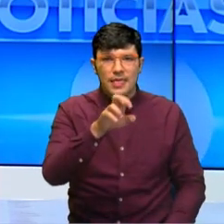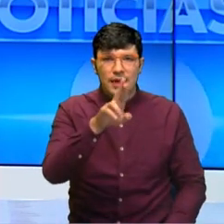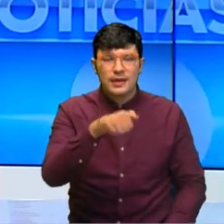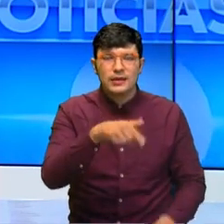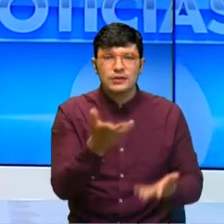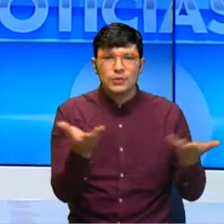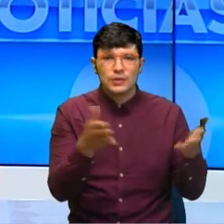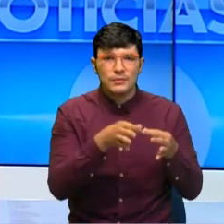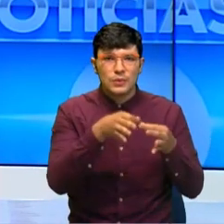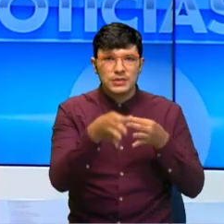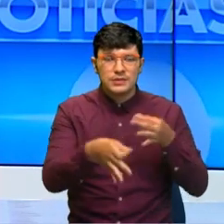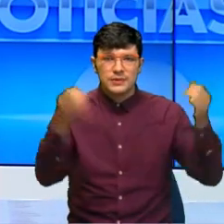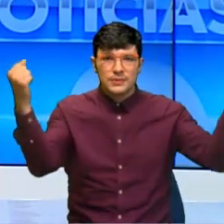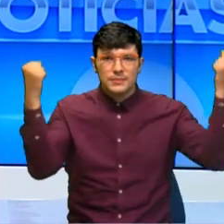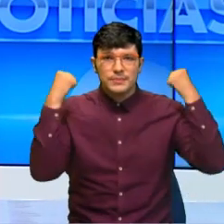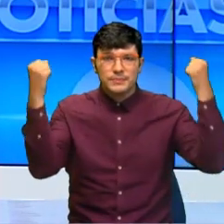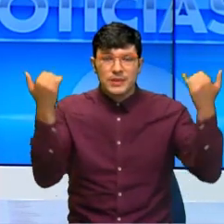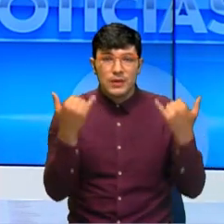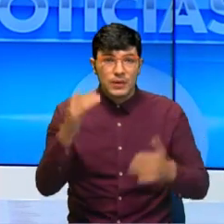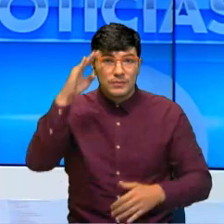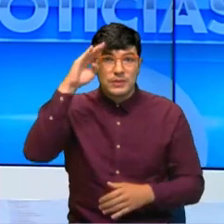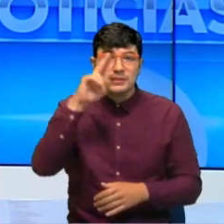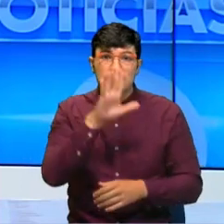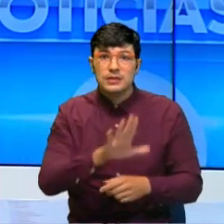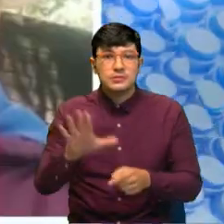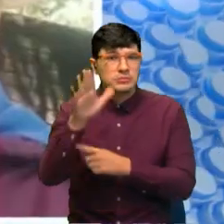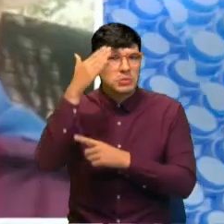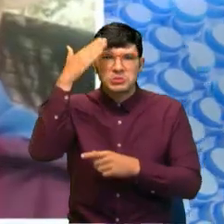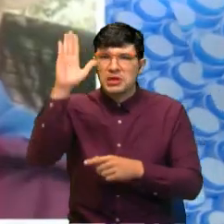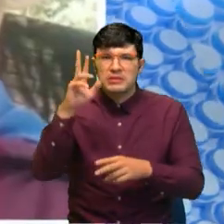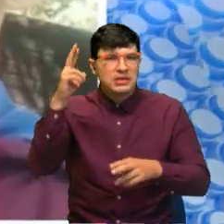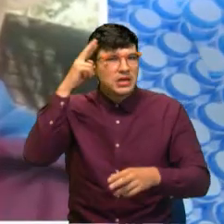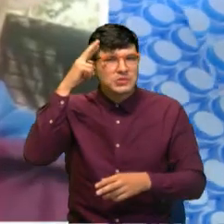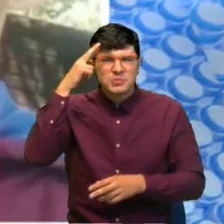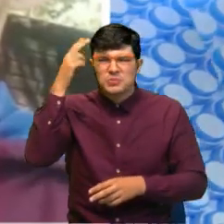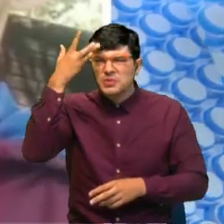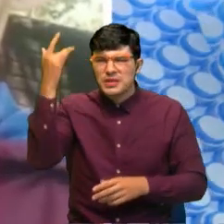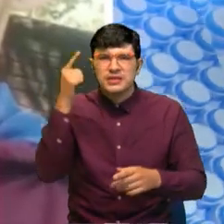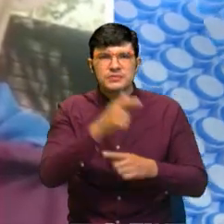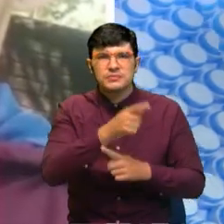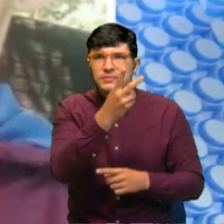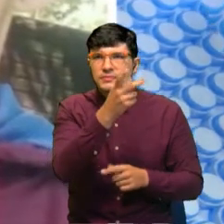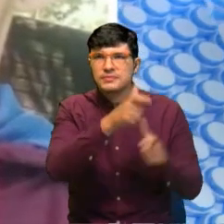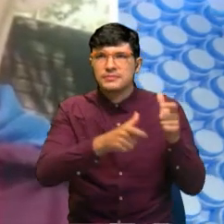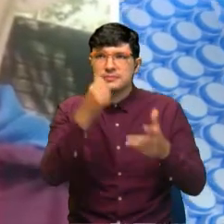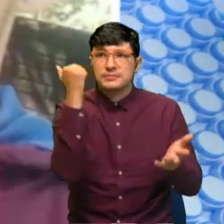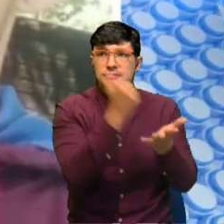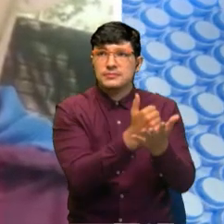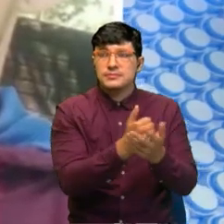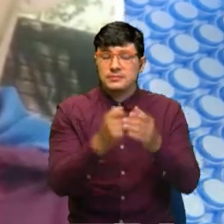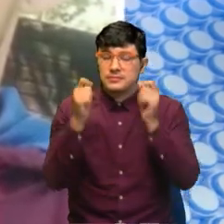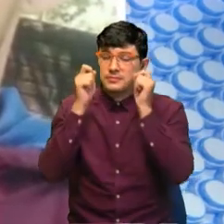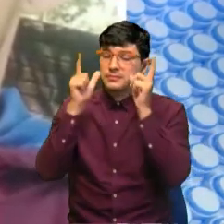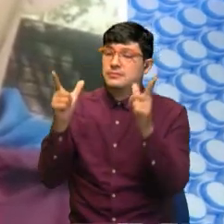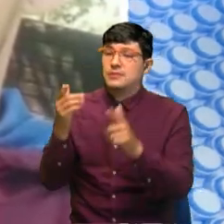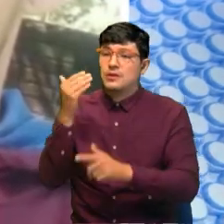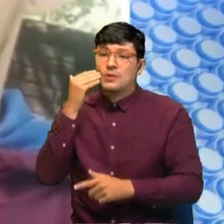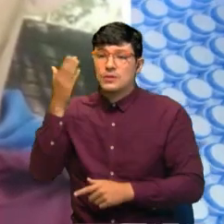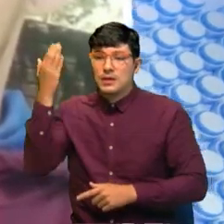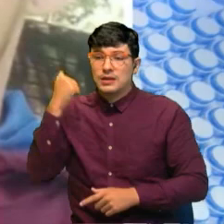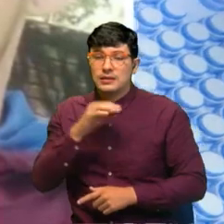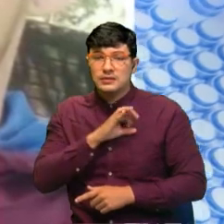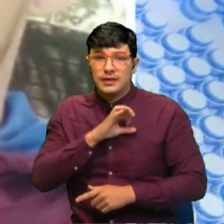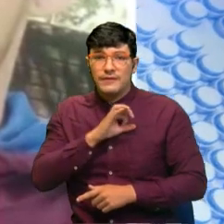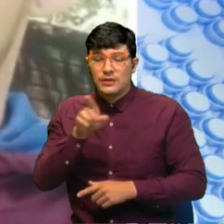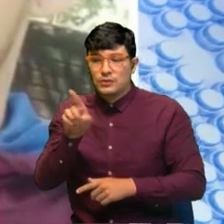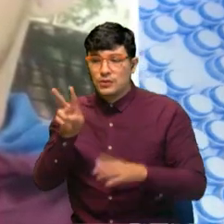desconocen por el momento los móviles de este homicidio sorprendidos quedaron los habitantes de piedecuesta cuando el sábado a la